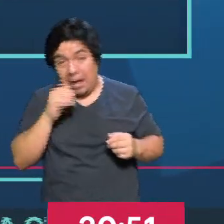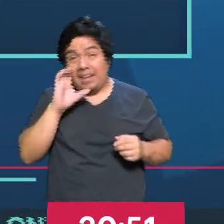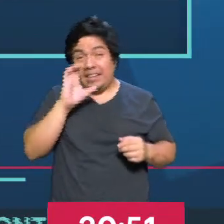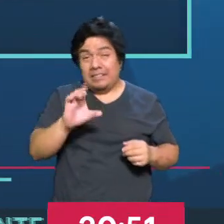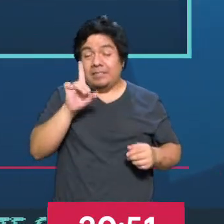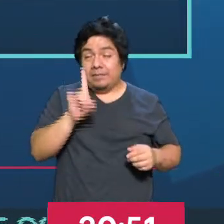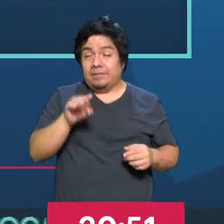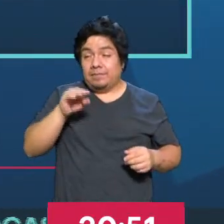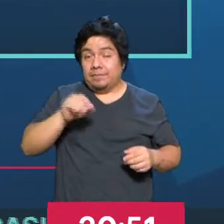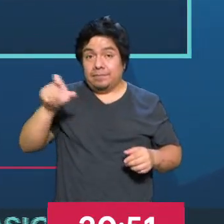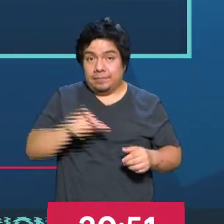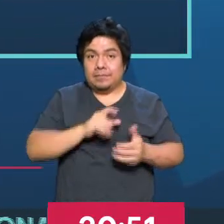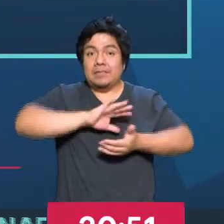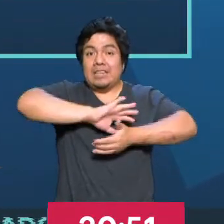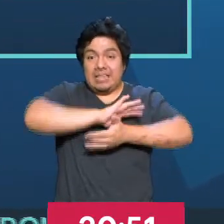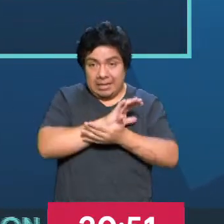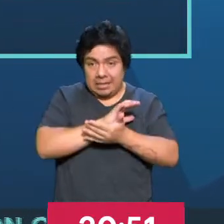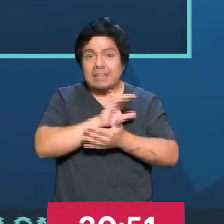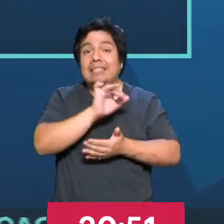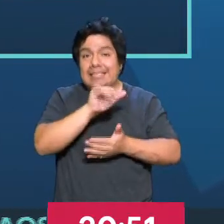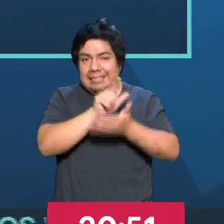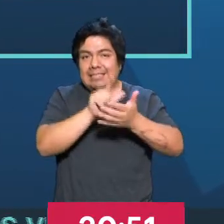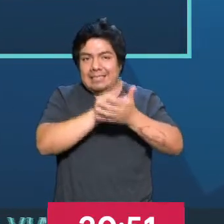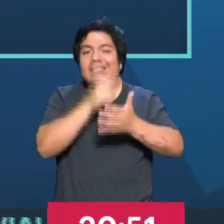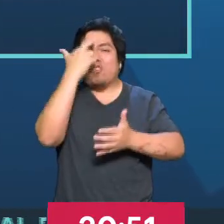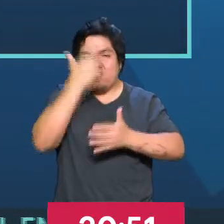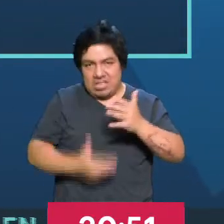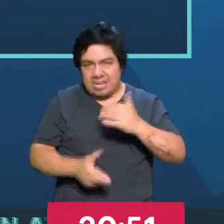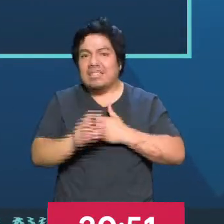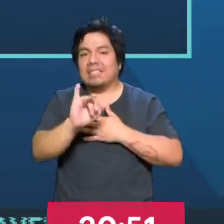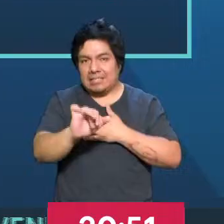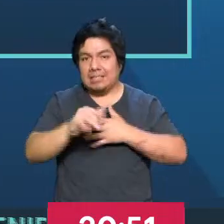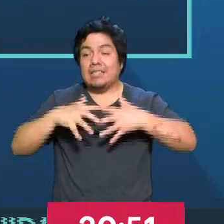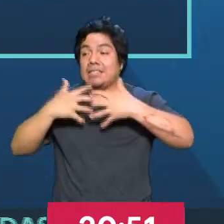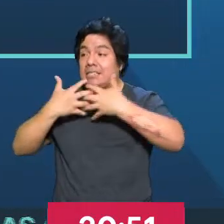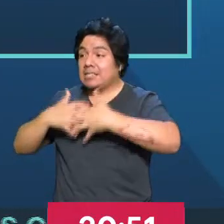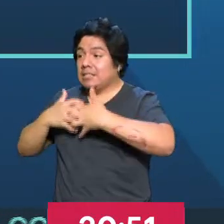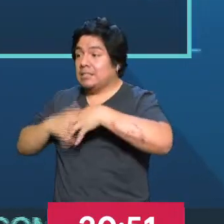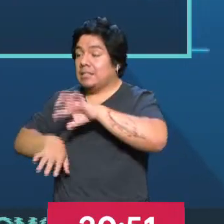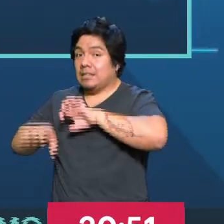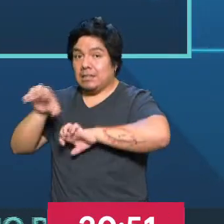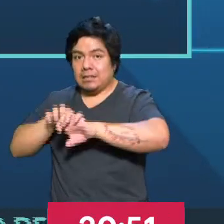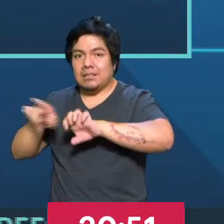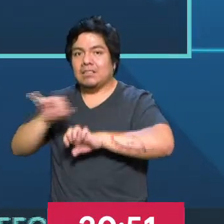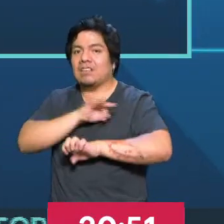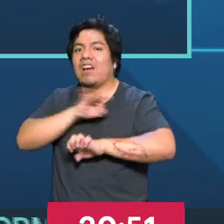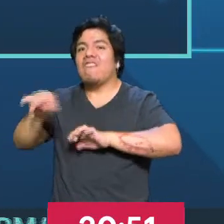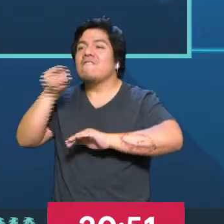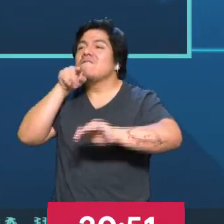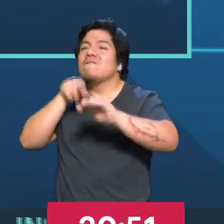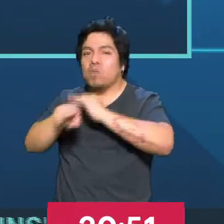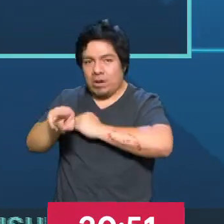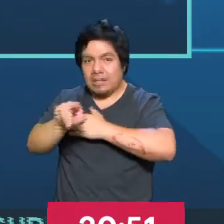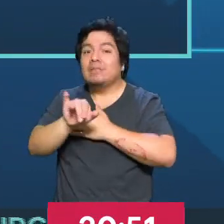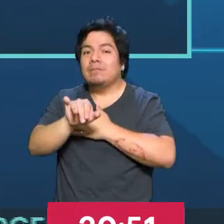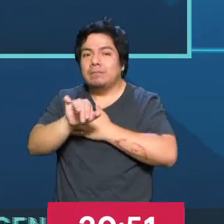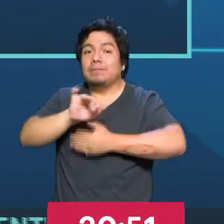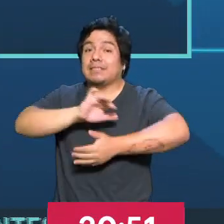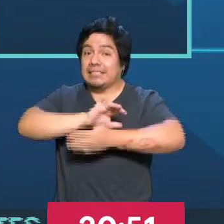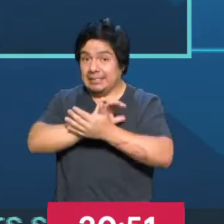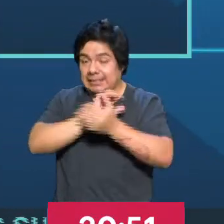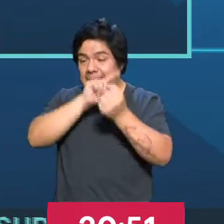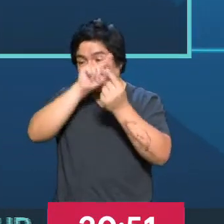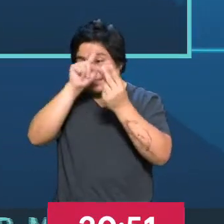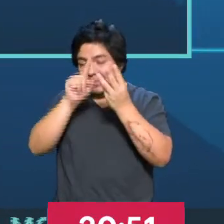la discriminación es un delito y que por lo tanto las empresas pueden ser llevadas a juicio por la discriminación o por cualquier